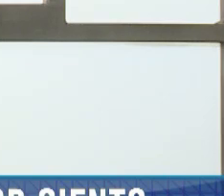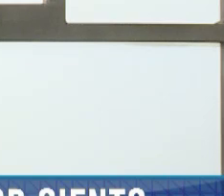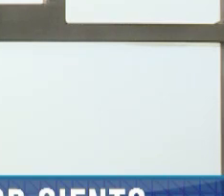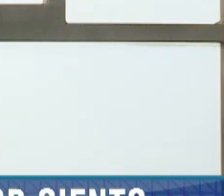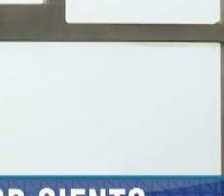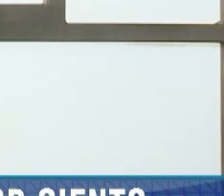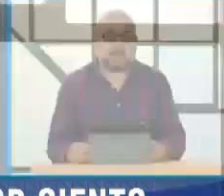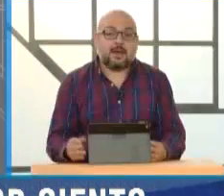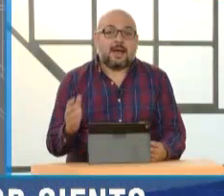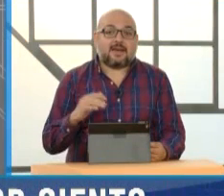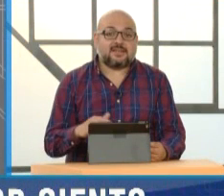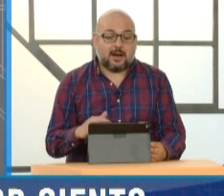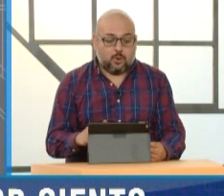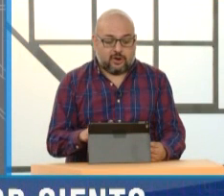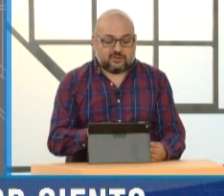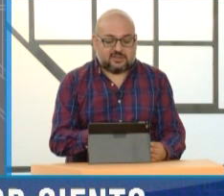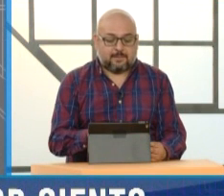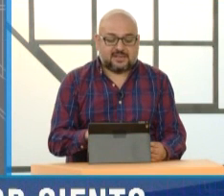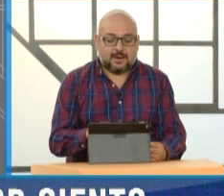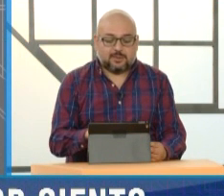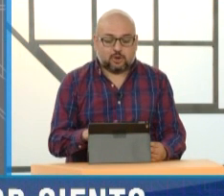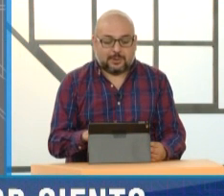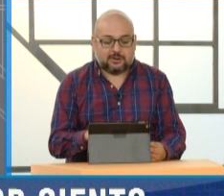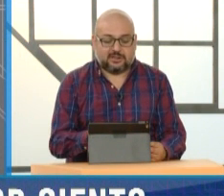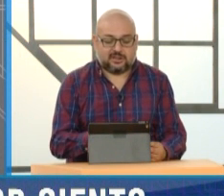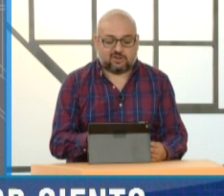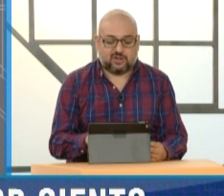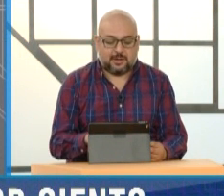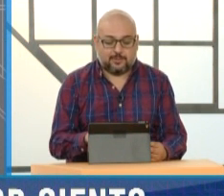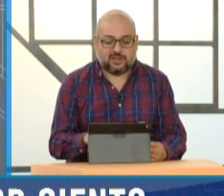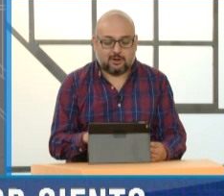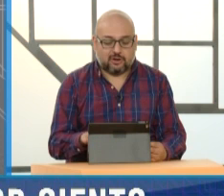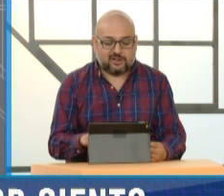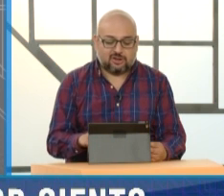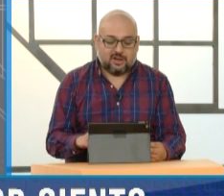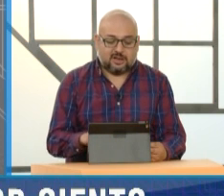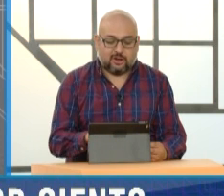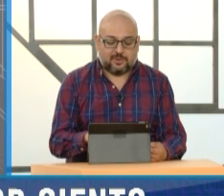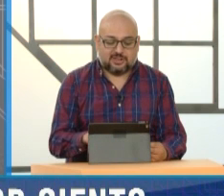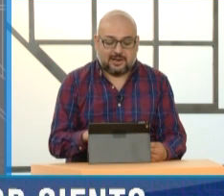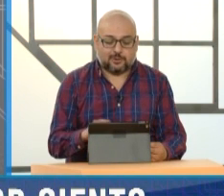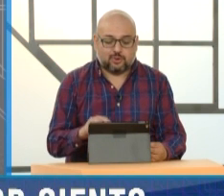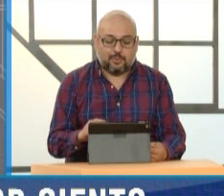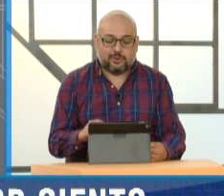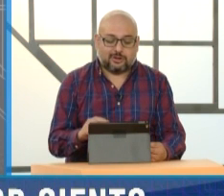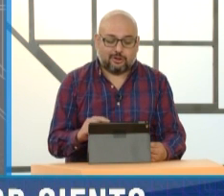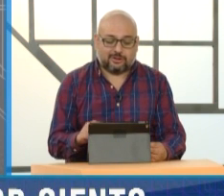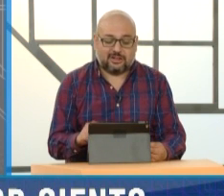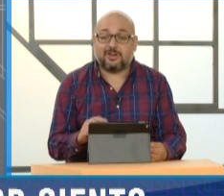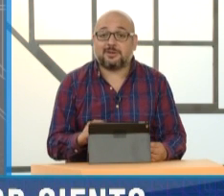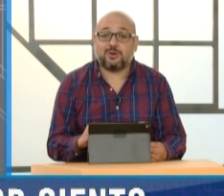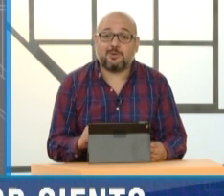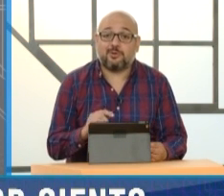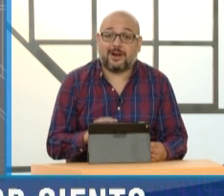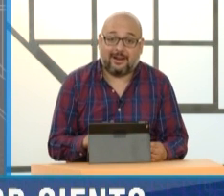para volver al sueldo que tenían. ¿Qué dicen algunos? Dice, parcialmente suspendido el dietazo, deberíamos ir al Congreso y los depositaríamos uno por uno dentro de